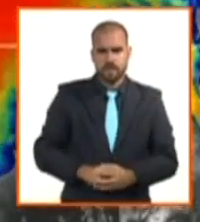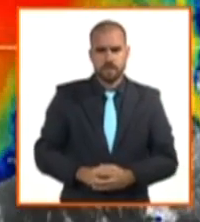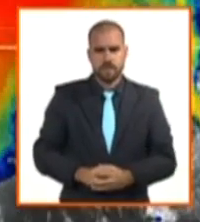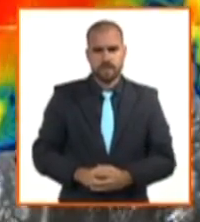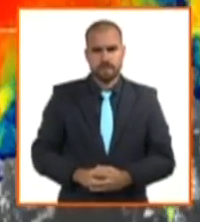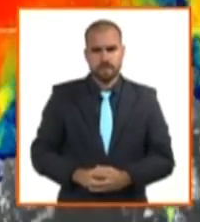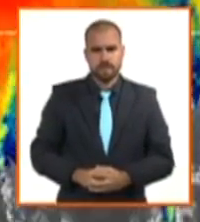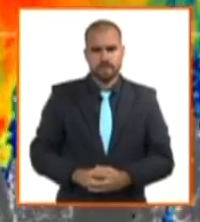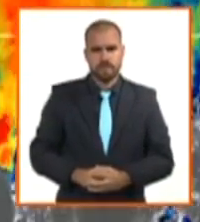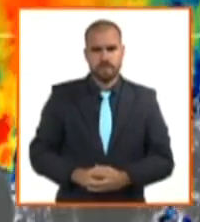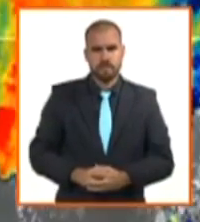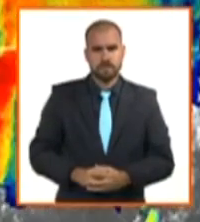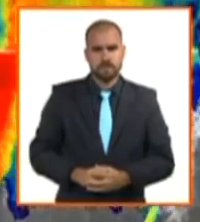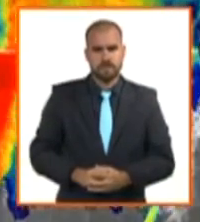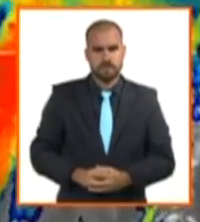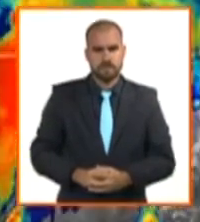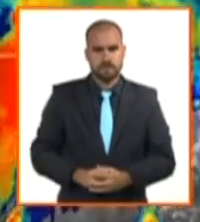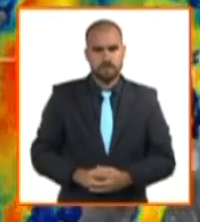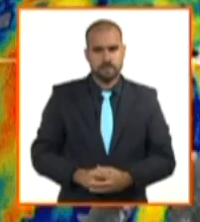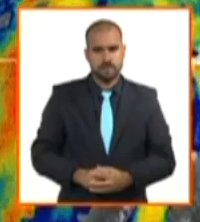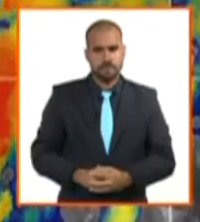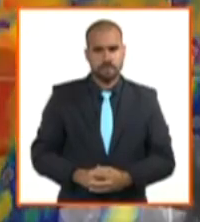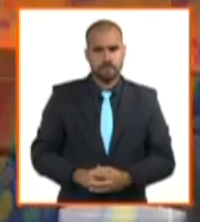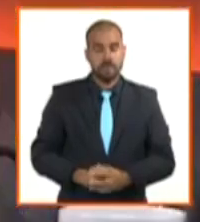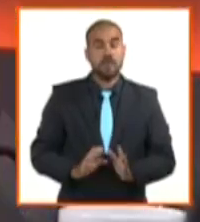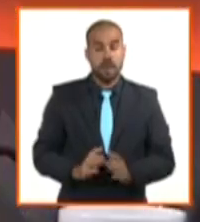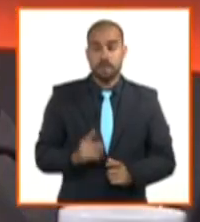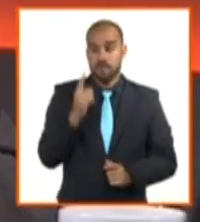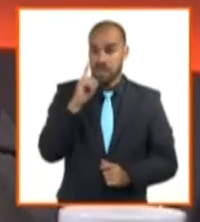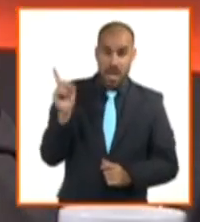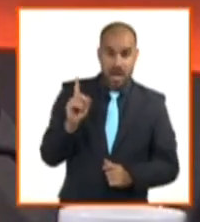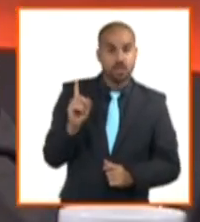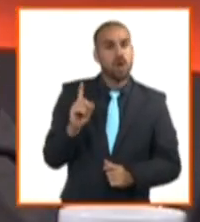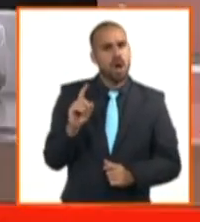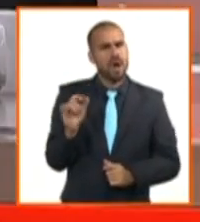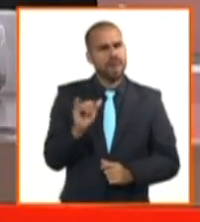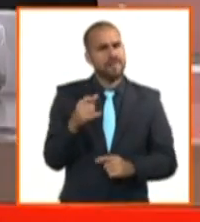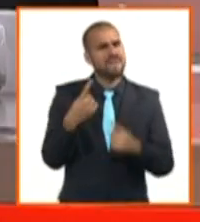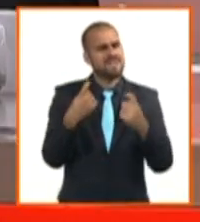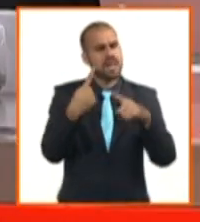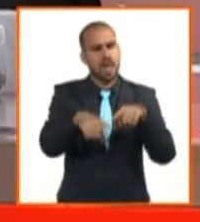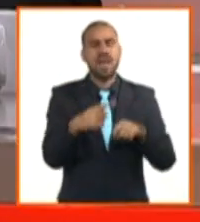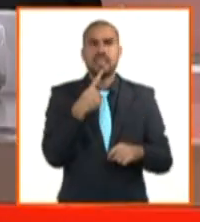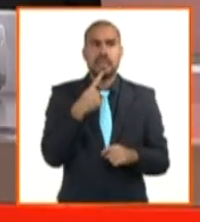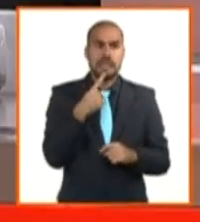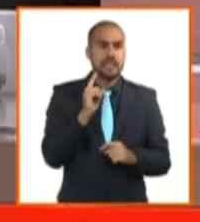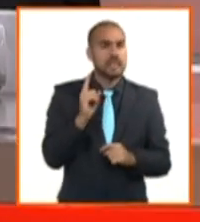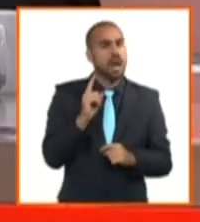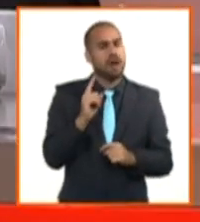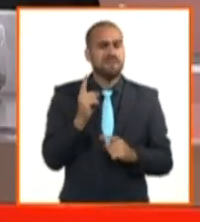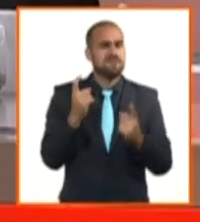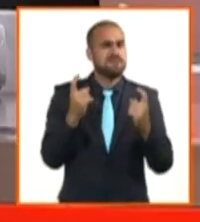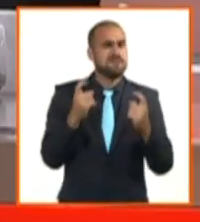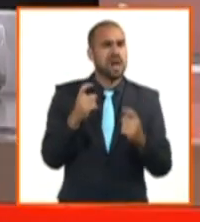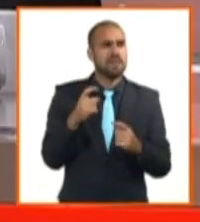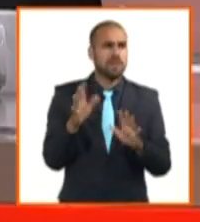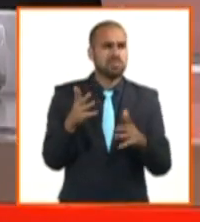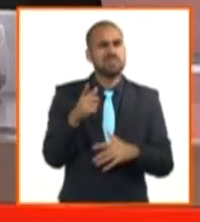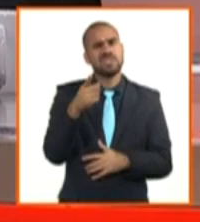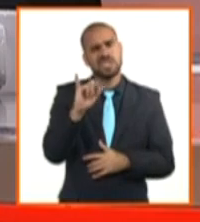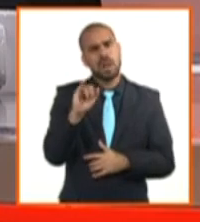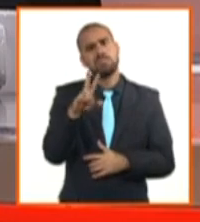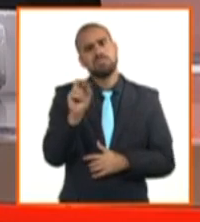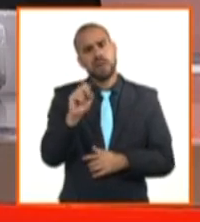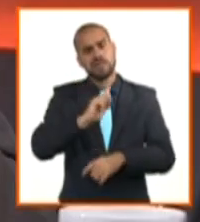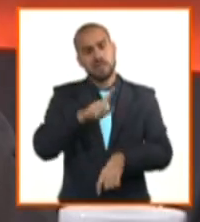esto esta película tiene todavía otra parte que todavía nos queda por lo menos 16 20 años pero pero yo aparte tiene otra